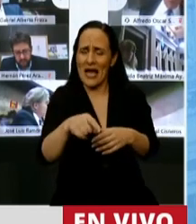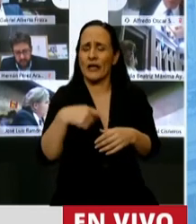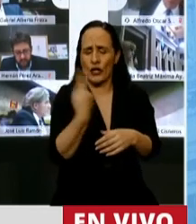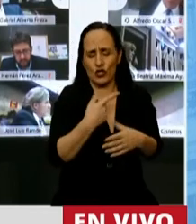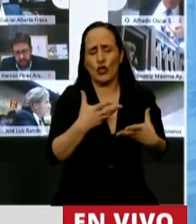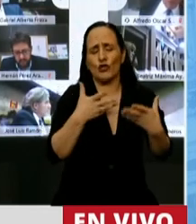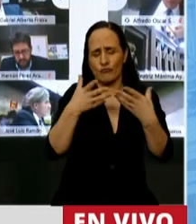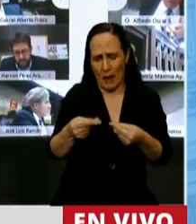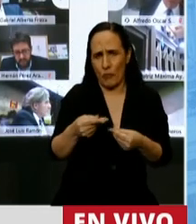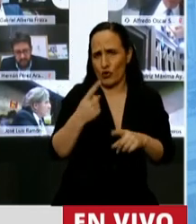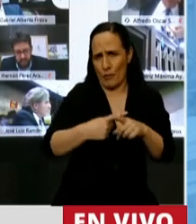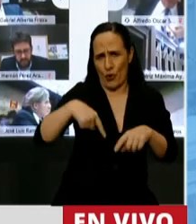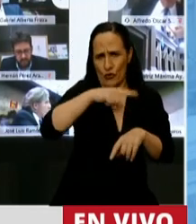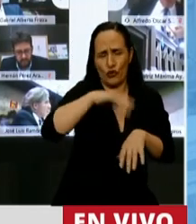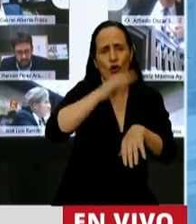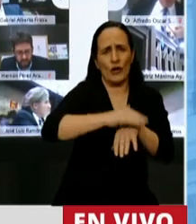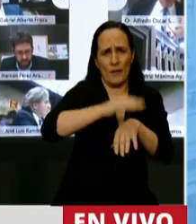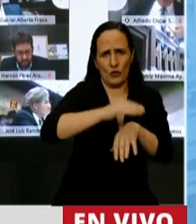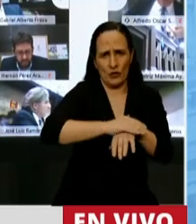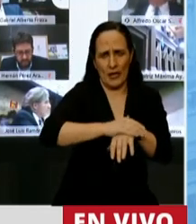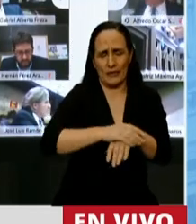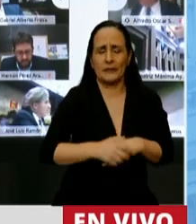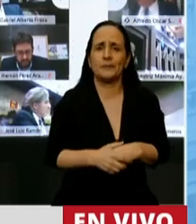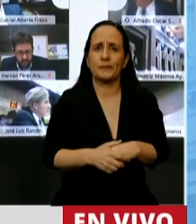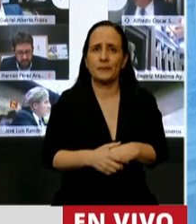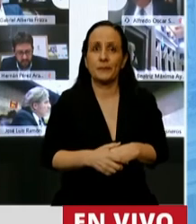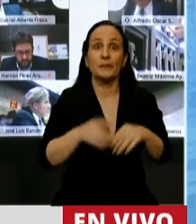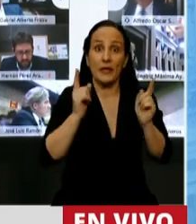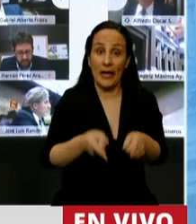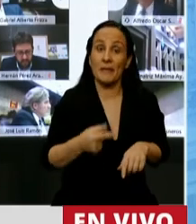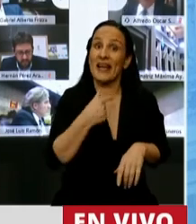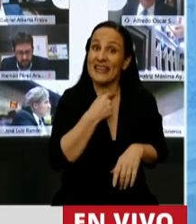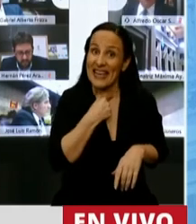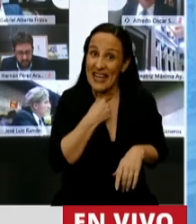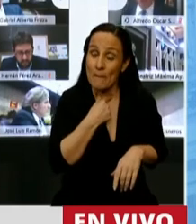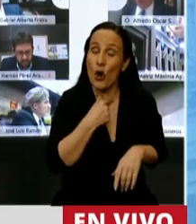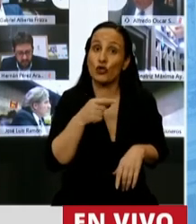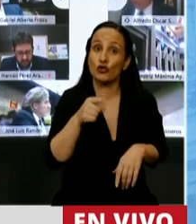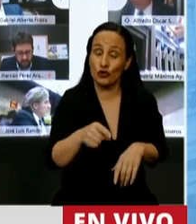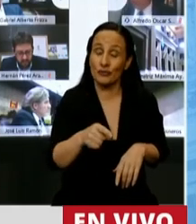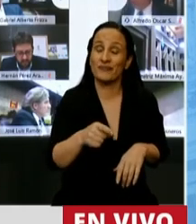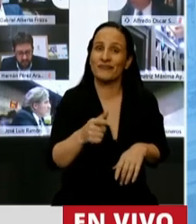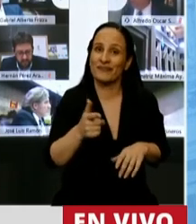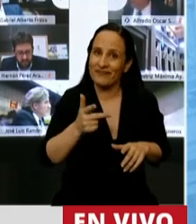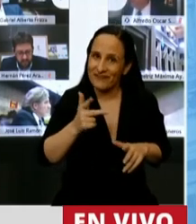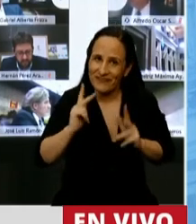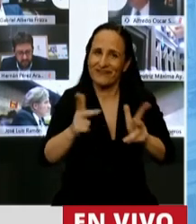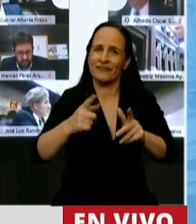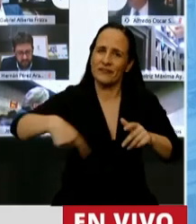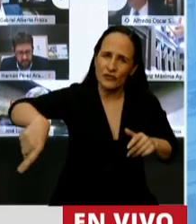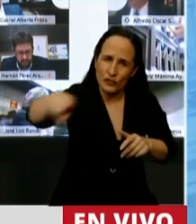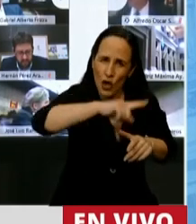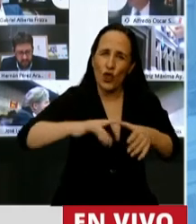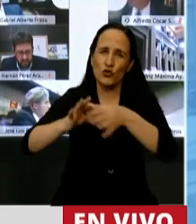a apoyar responsablemente. Y queremos, sí, también llamar entonces a esa unidad necesaria de